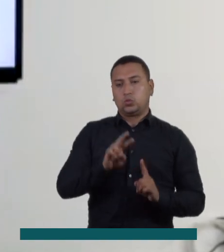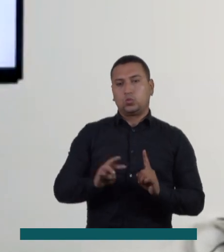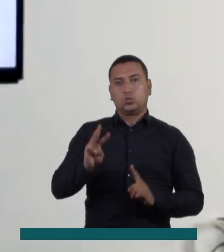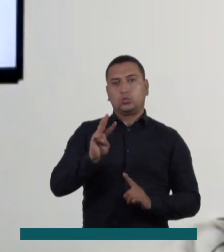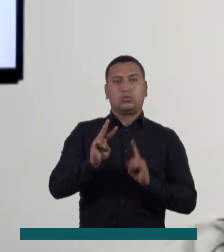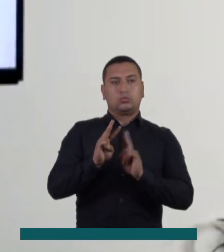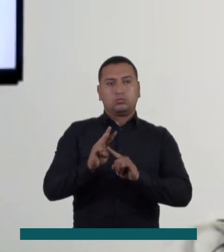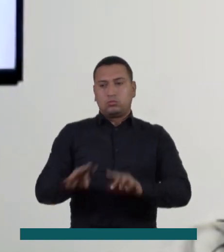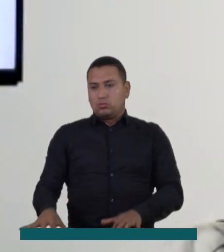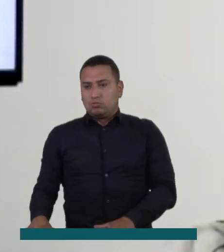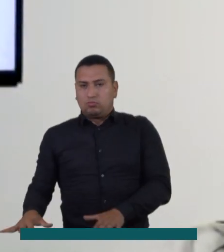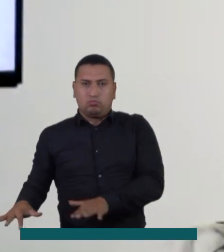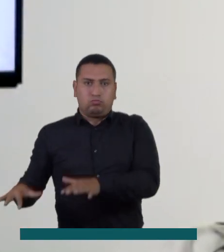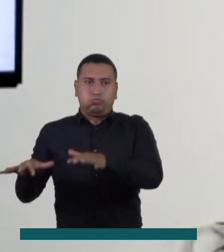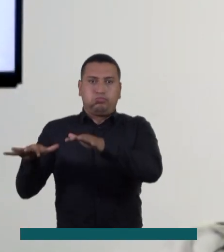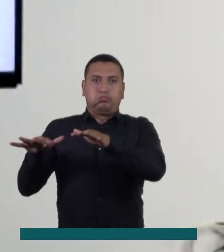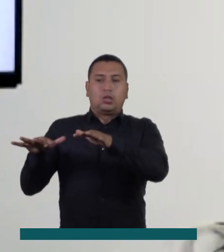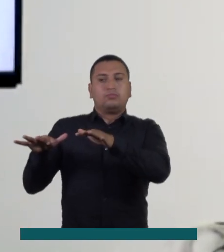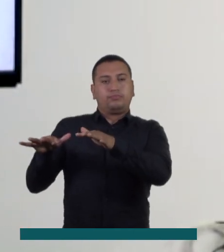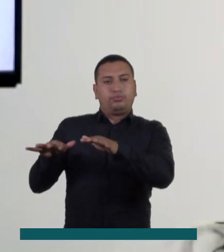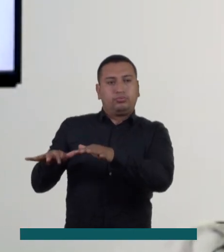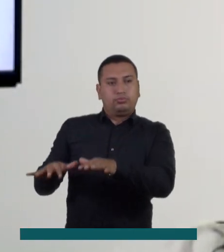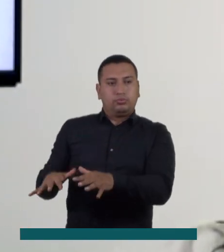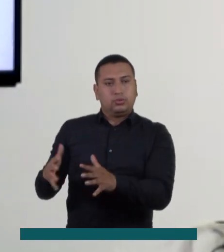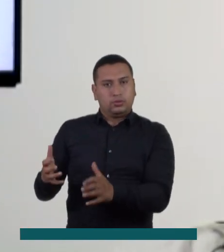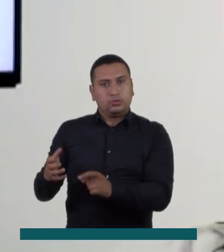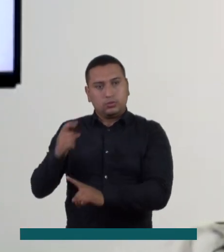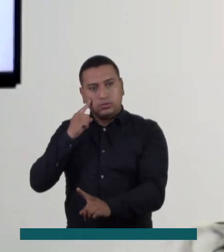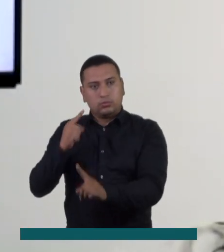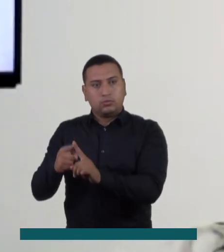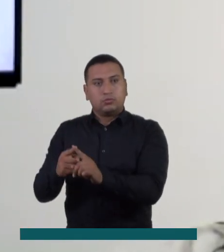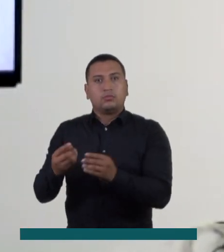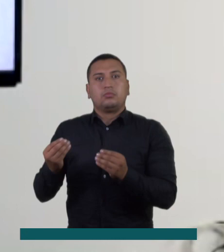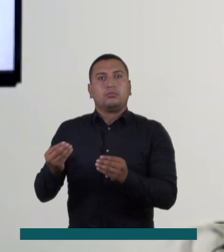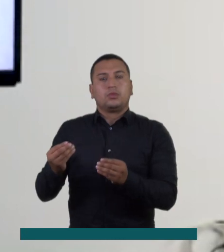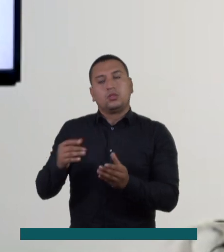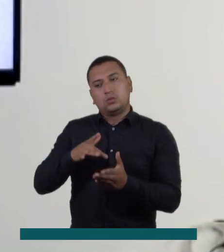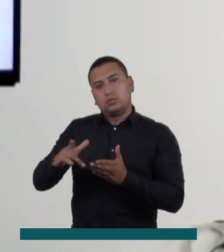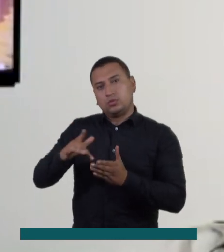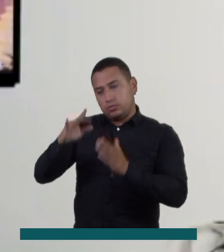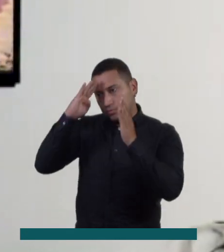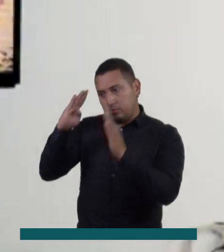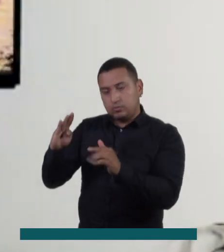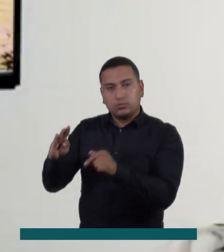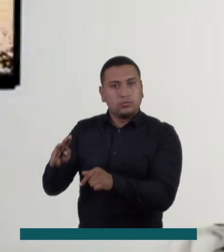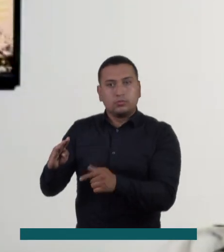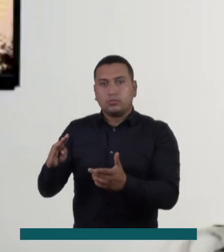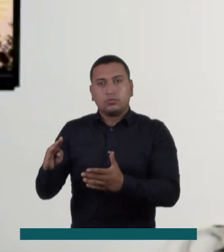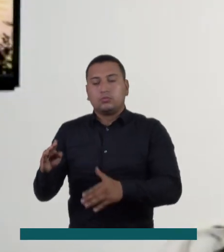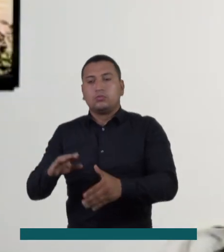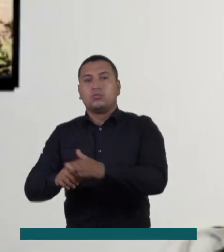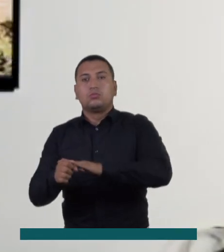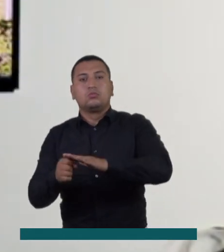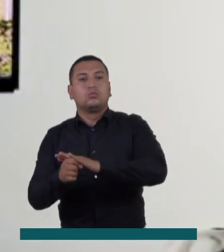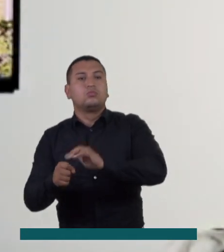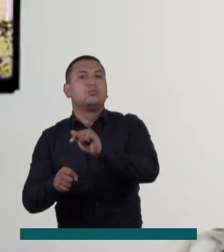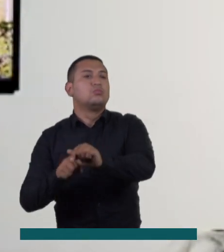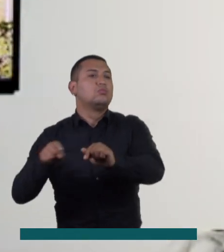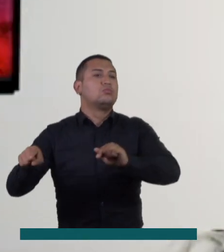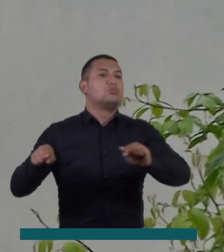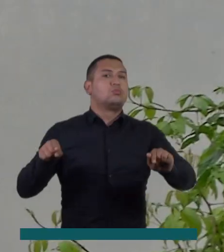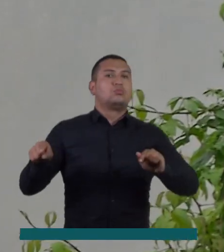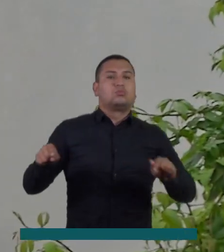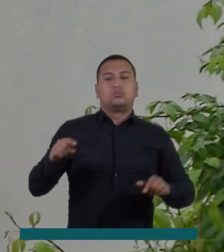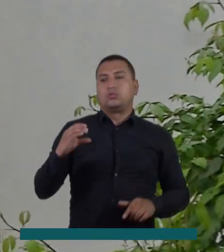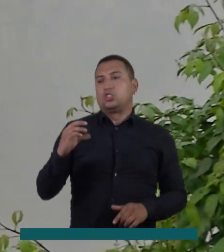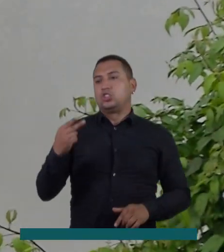220 metros cúbicos por segundo, lo cual generará una alerta roja en todas las poblaciones, tanto del charquito de nuestra